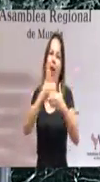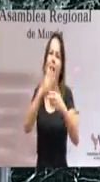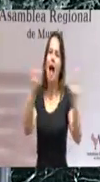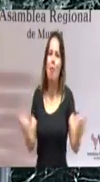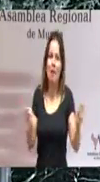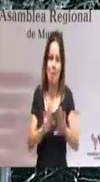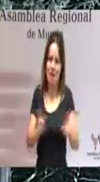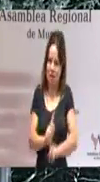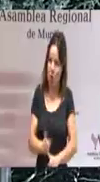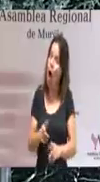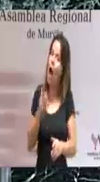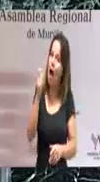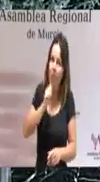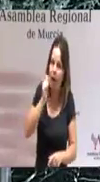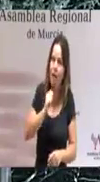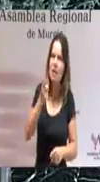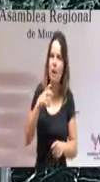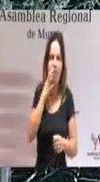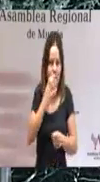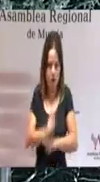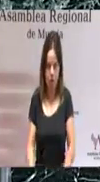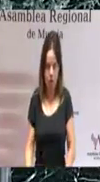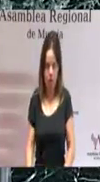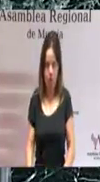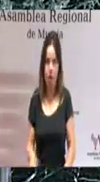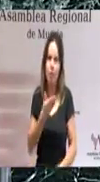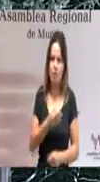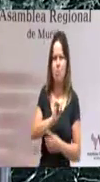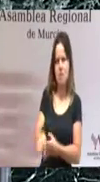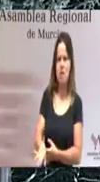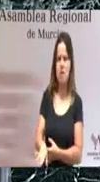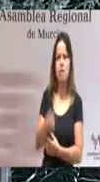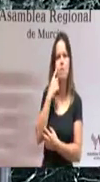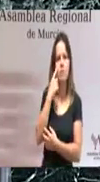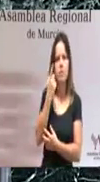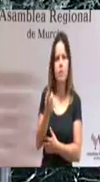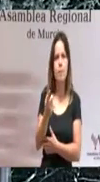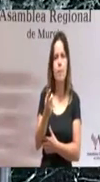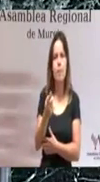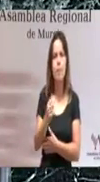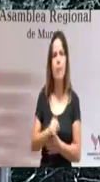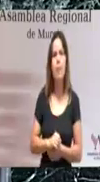campaña amable e irrealista. Mire,